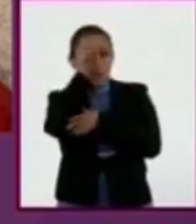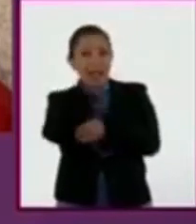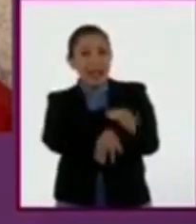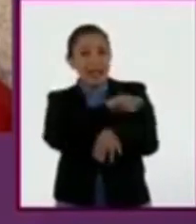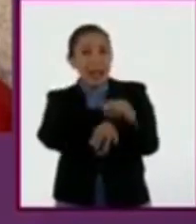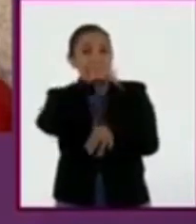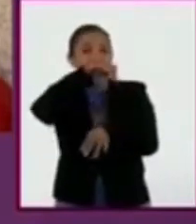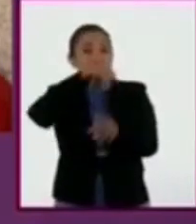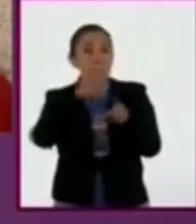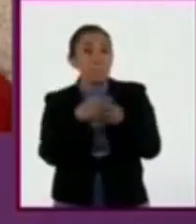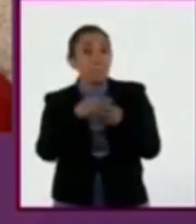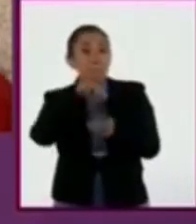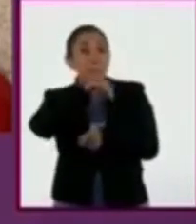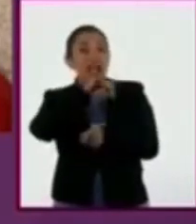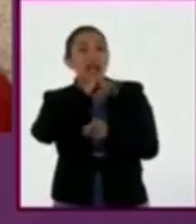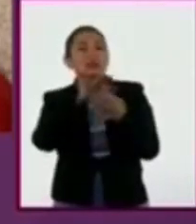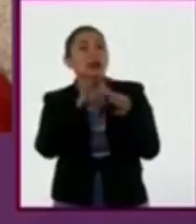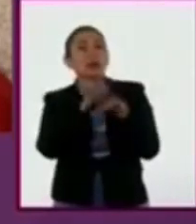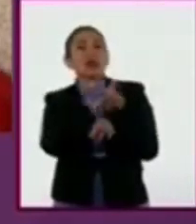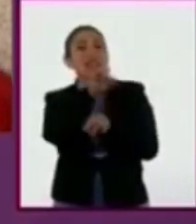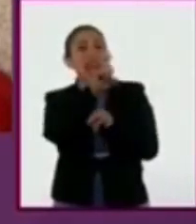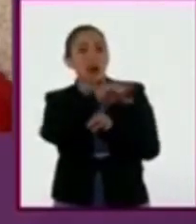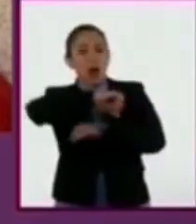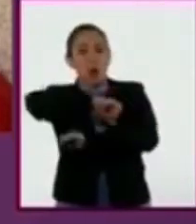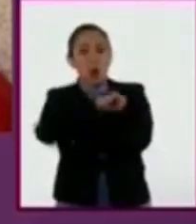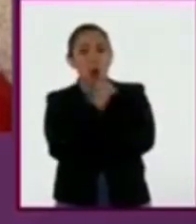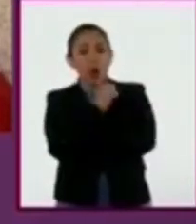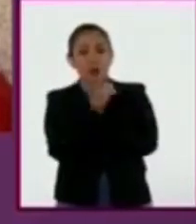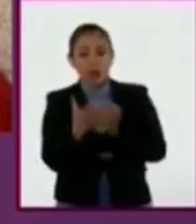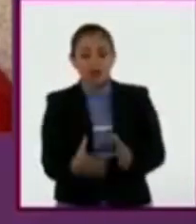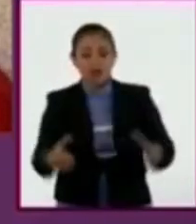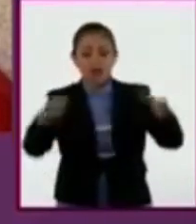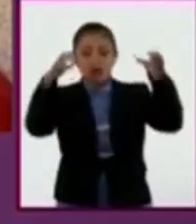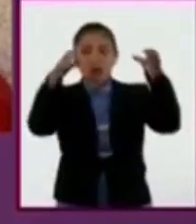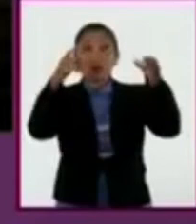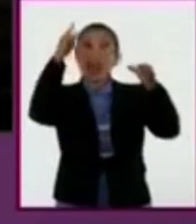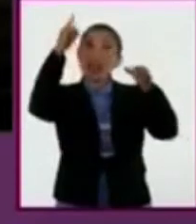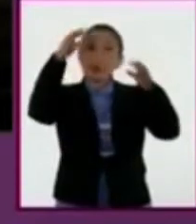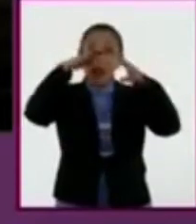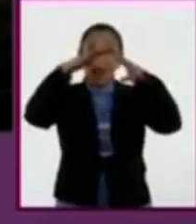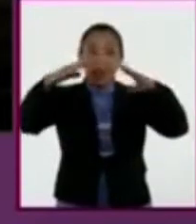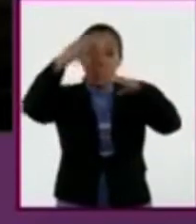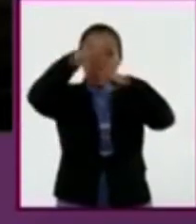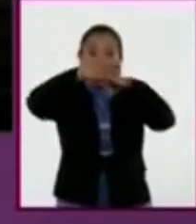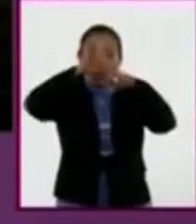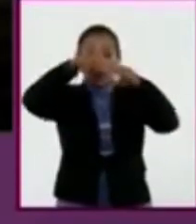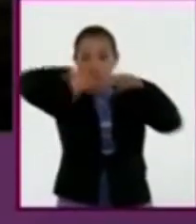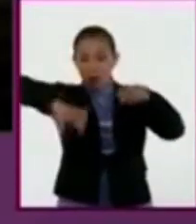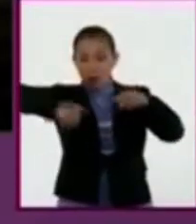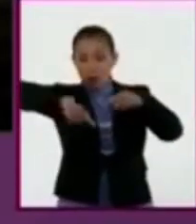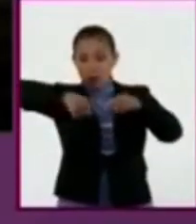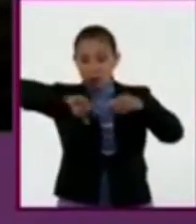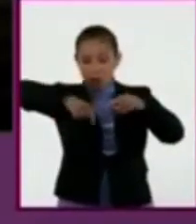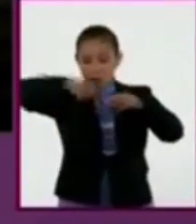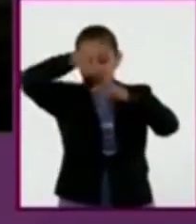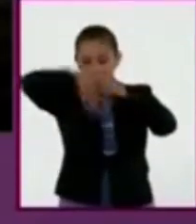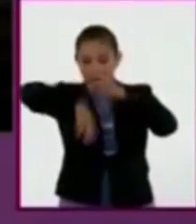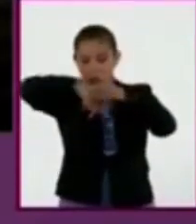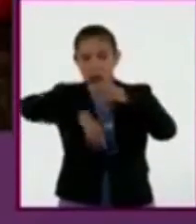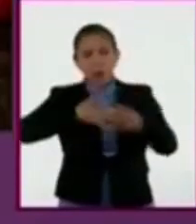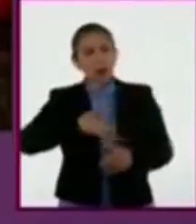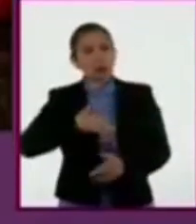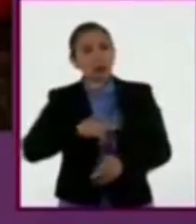energía mecánica, explica por qué el agua que se almacena en unos tinacos en una azotea después sale por las llaves de una cocina o de un